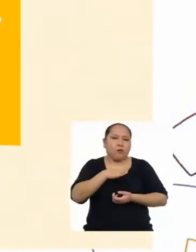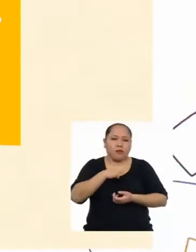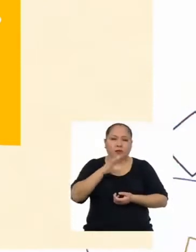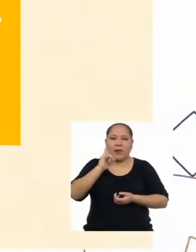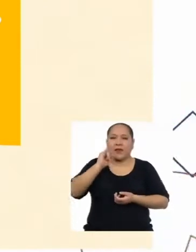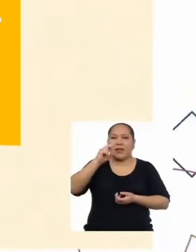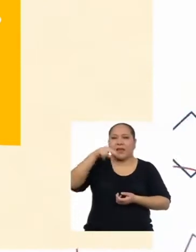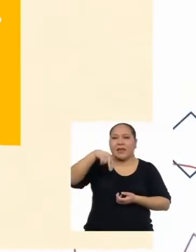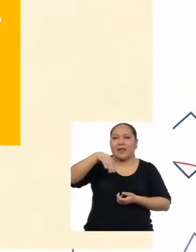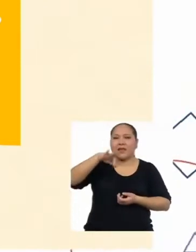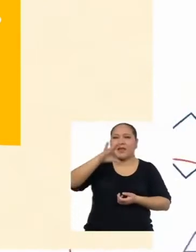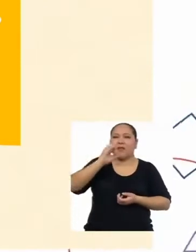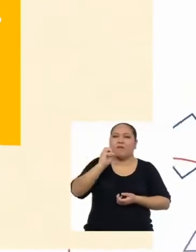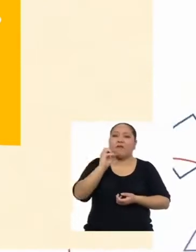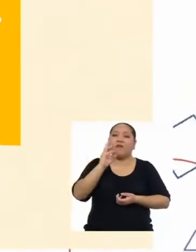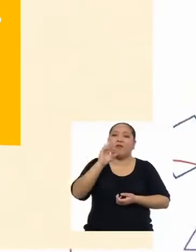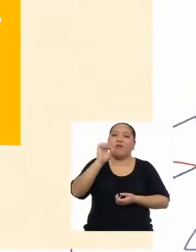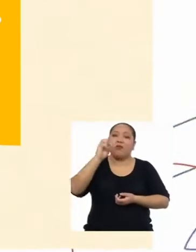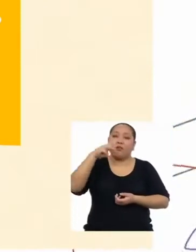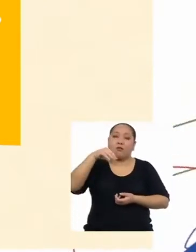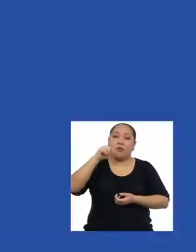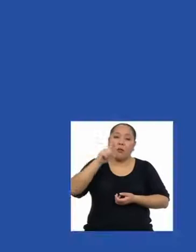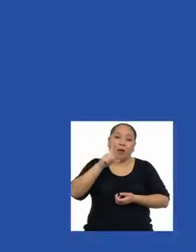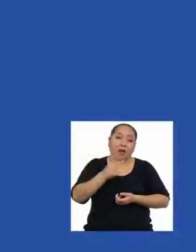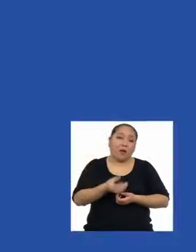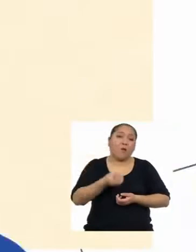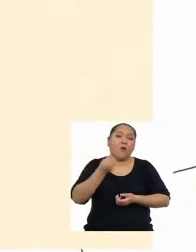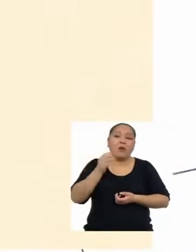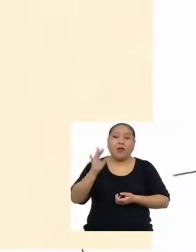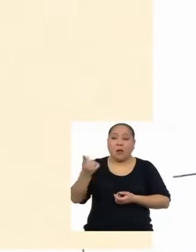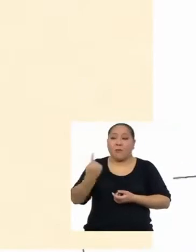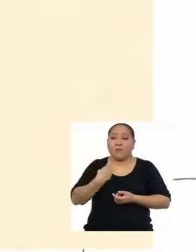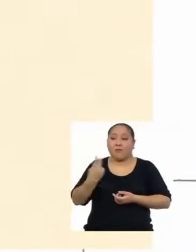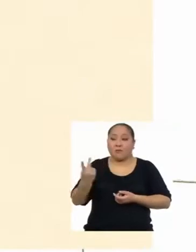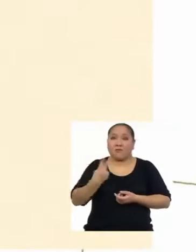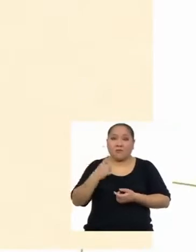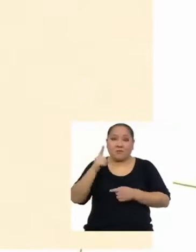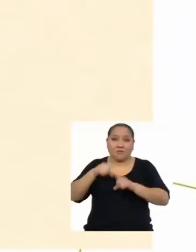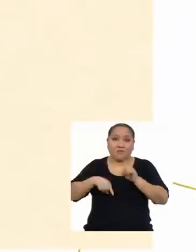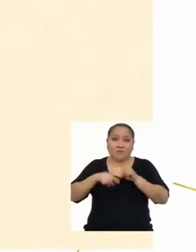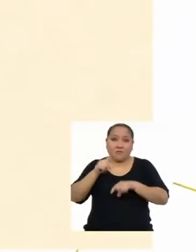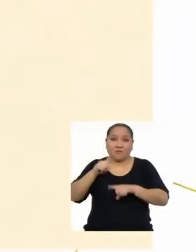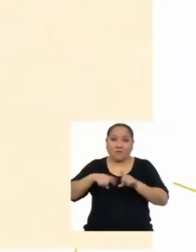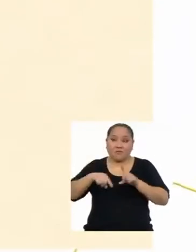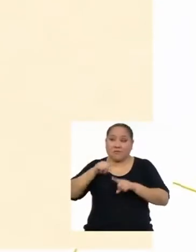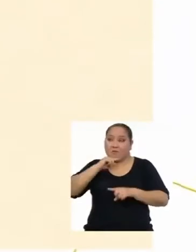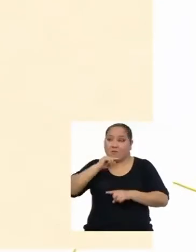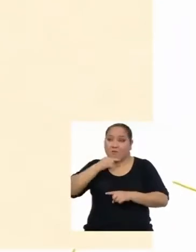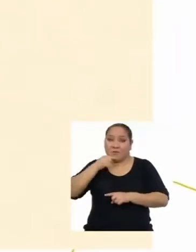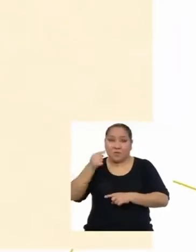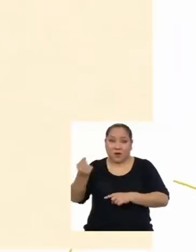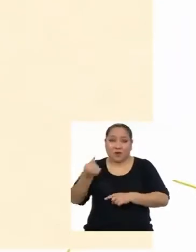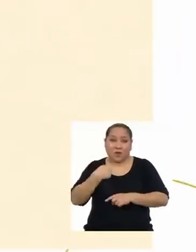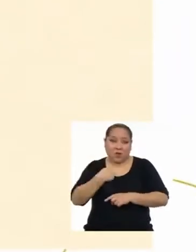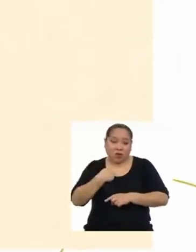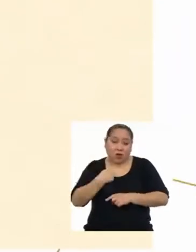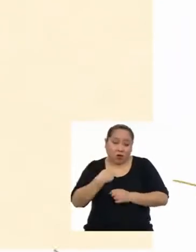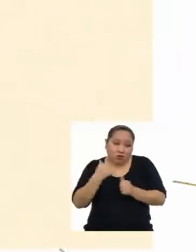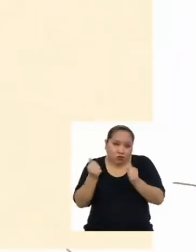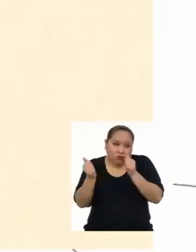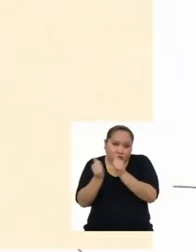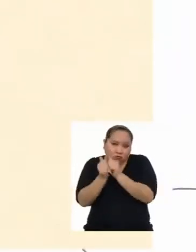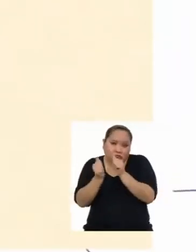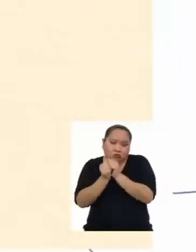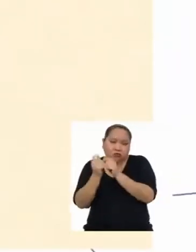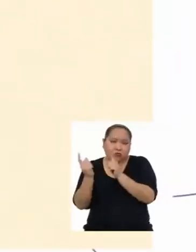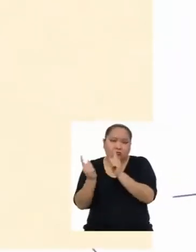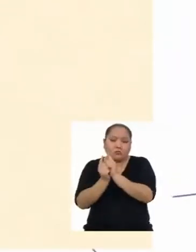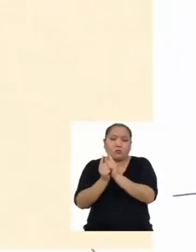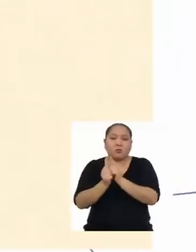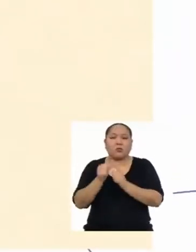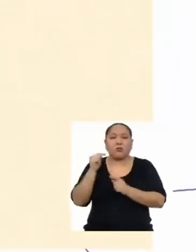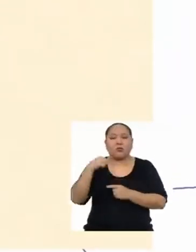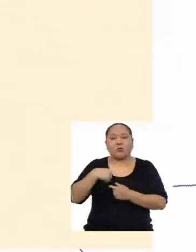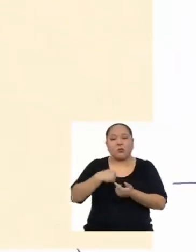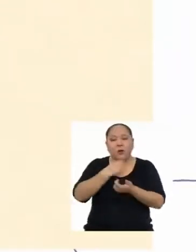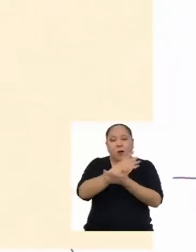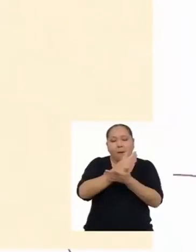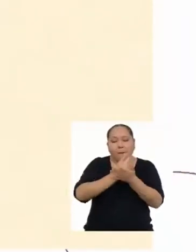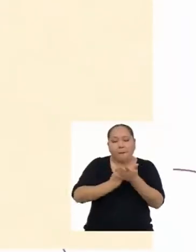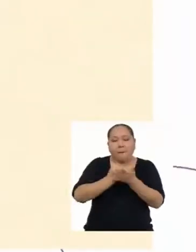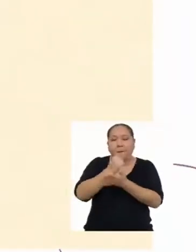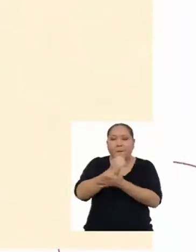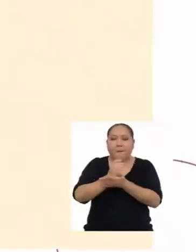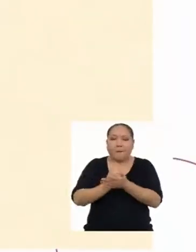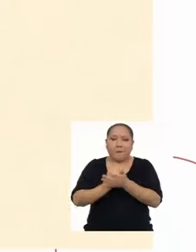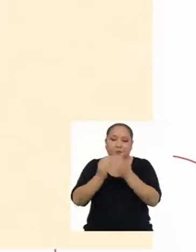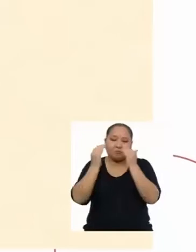han visto, nosotros somos bastante cercanos. ¿Qué estructura tendrá la carta? Creo que tendrá las partes que se debe considerar